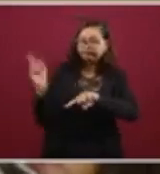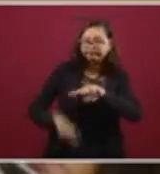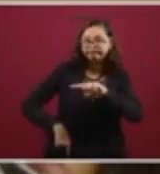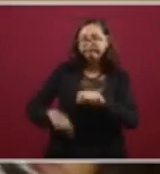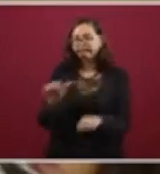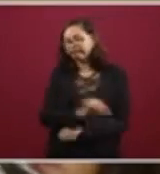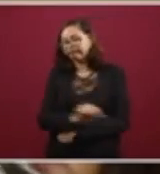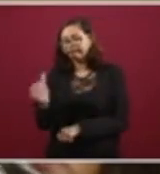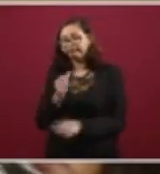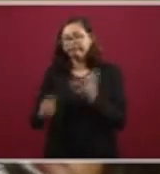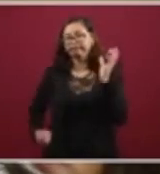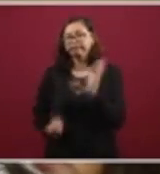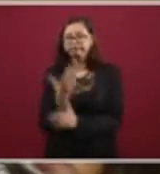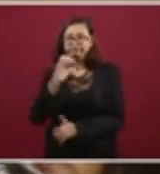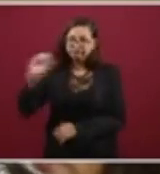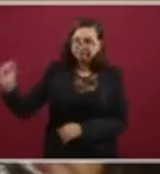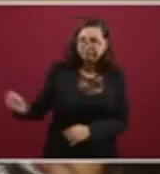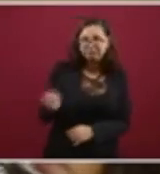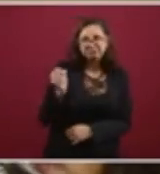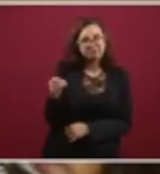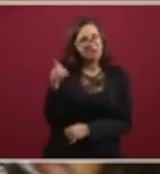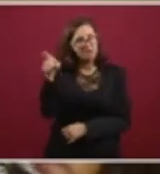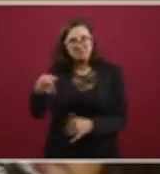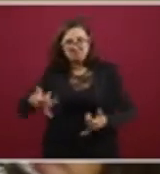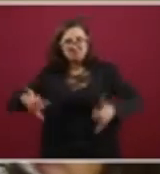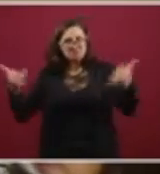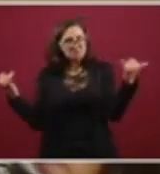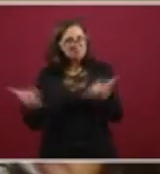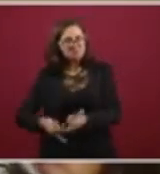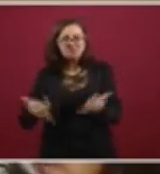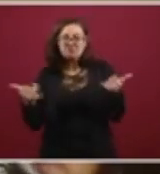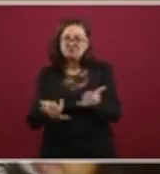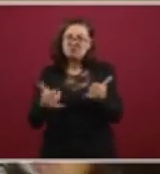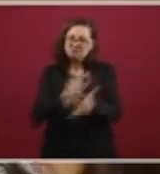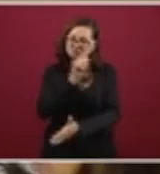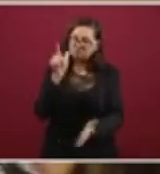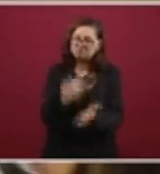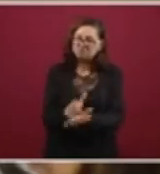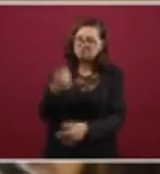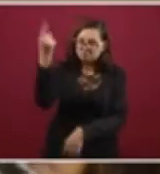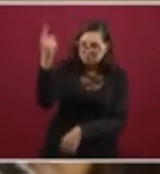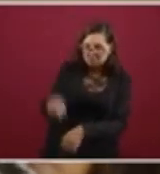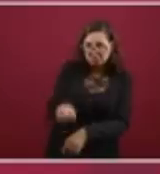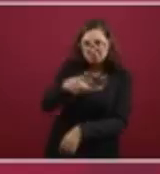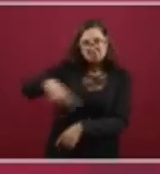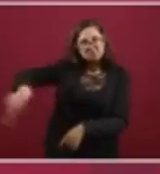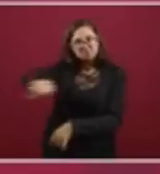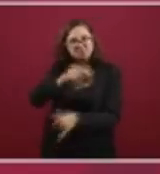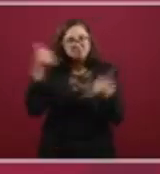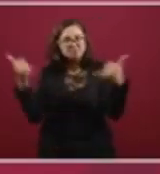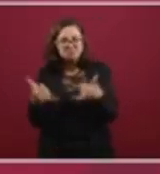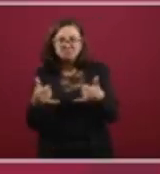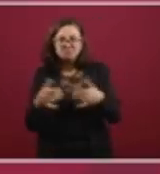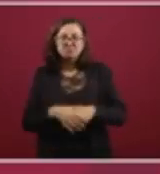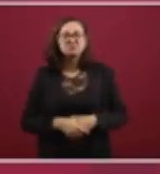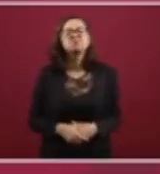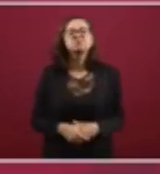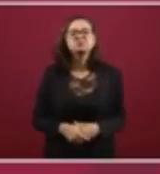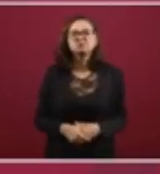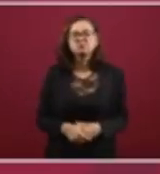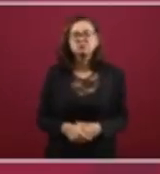cargo si insisten en no acatar la ley y la orden del pueblo? No vamos